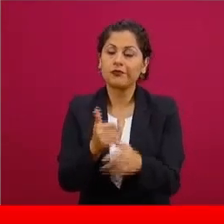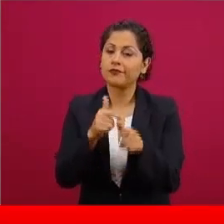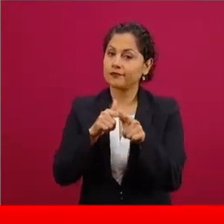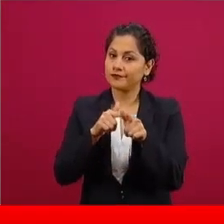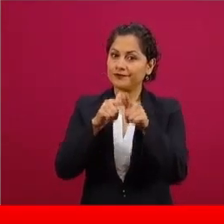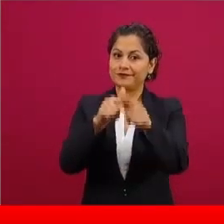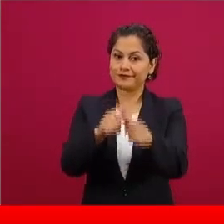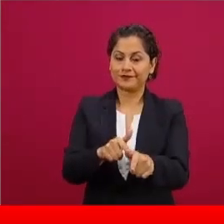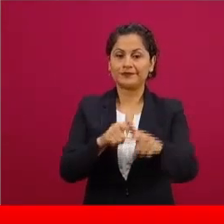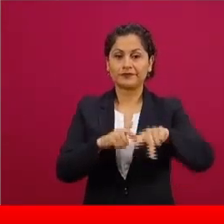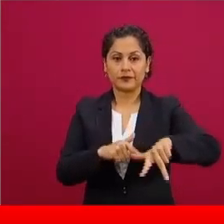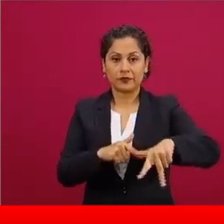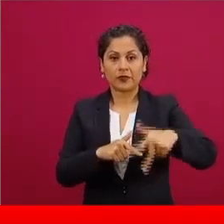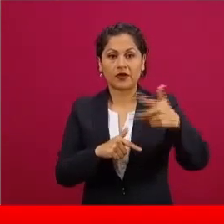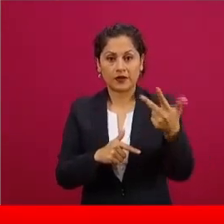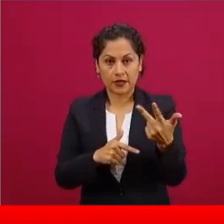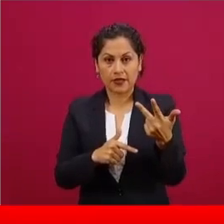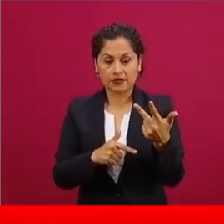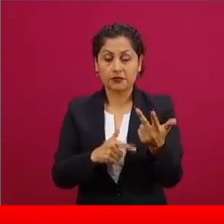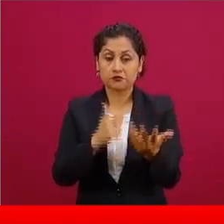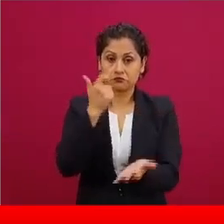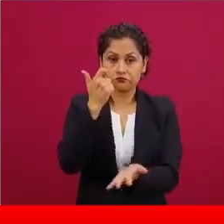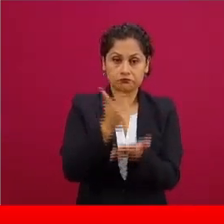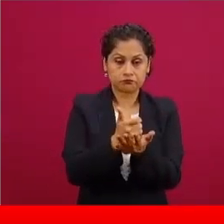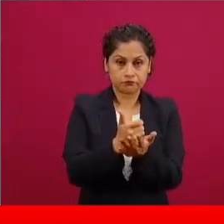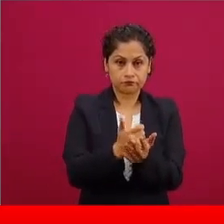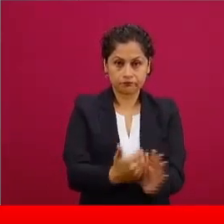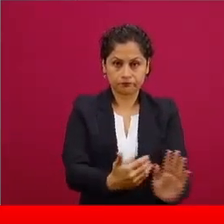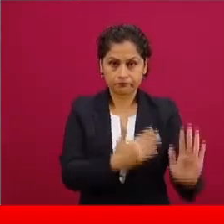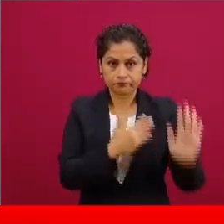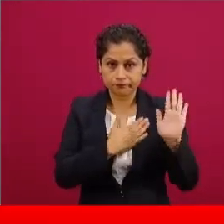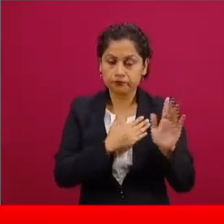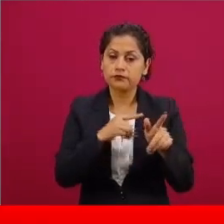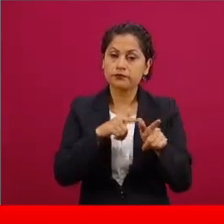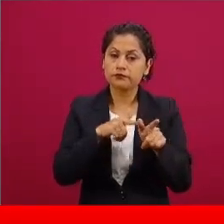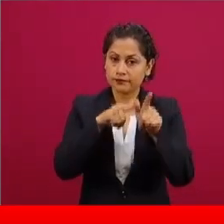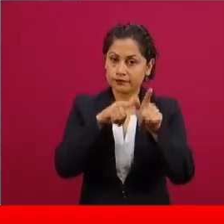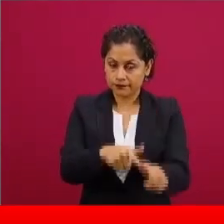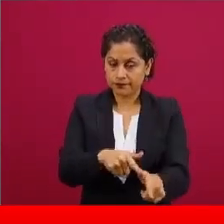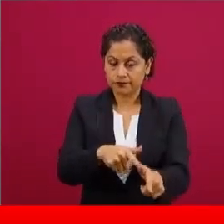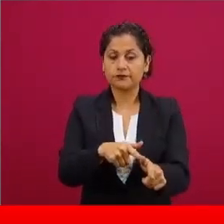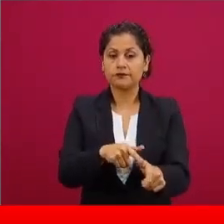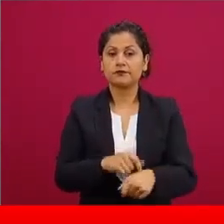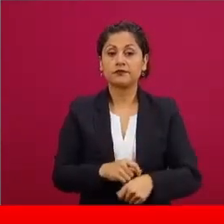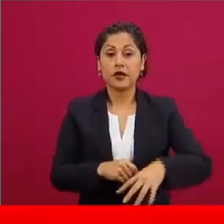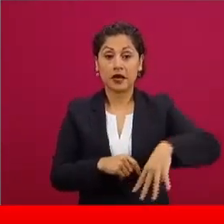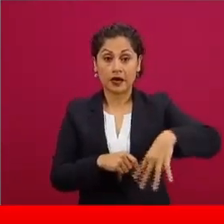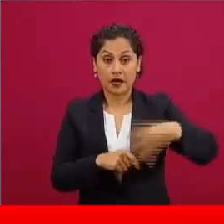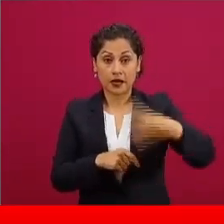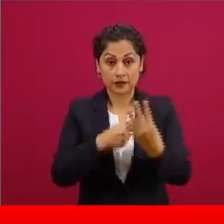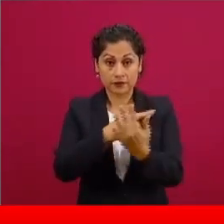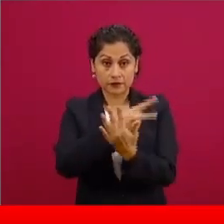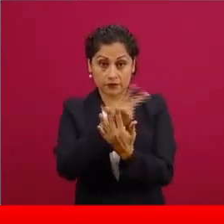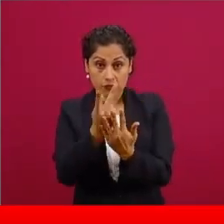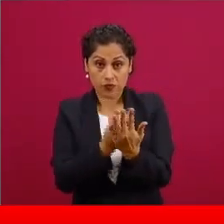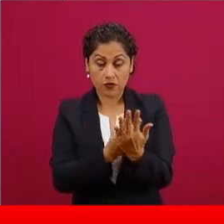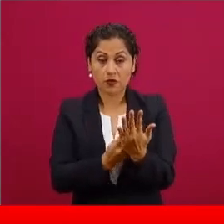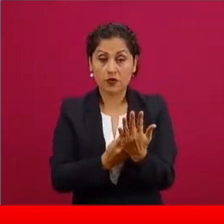precios de garantía 14 distribución